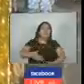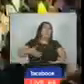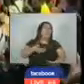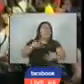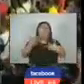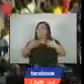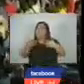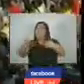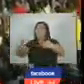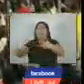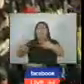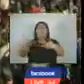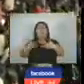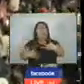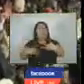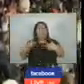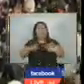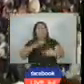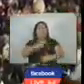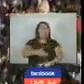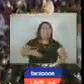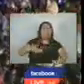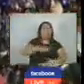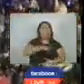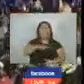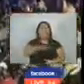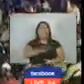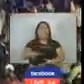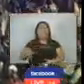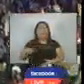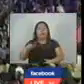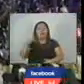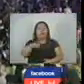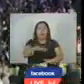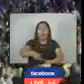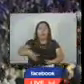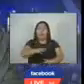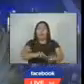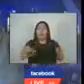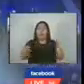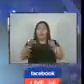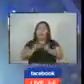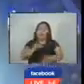otras actividades de recreación familiar. Desde acá, ingreso con ustedes al estudio principal.